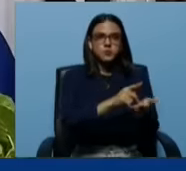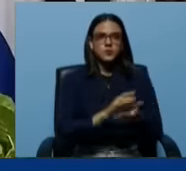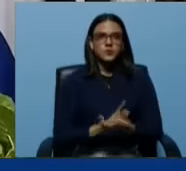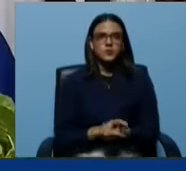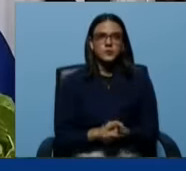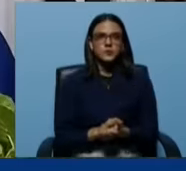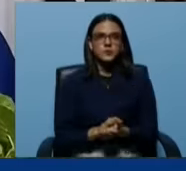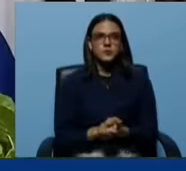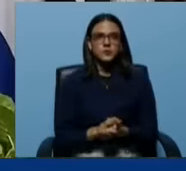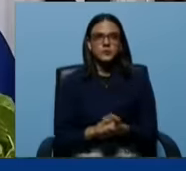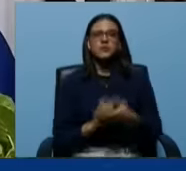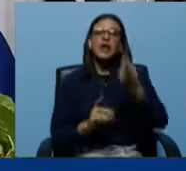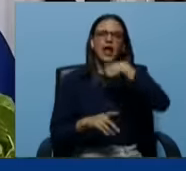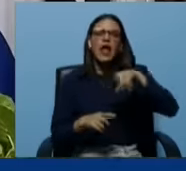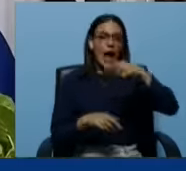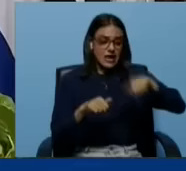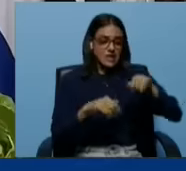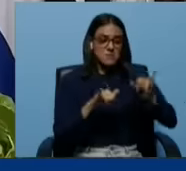lo están esperando,